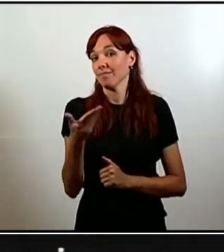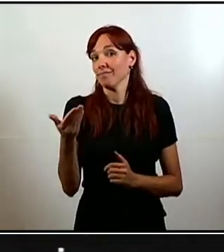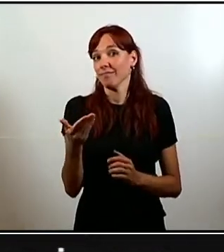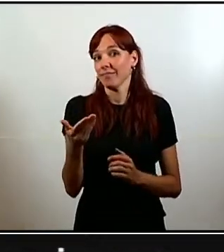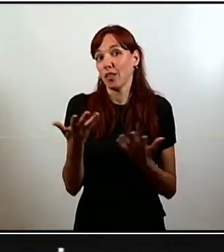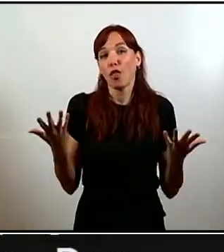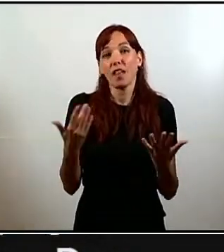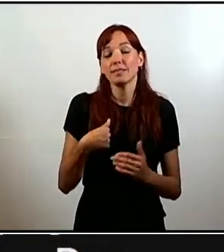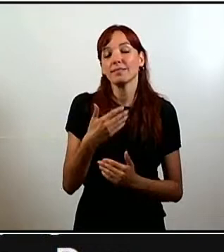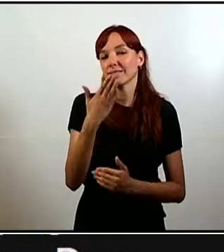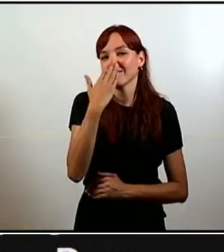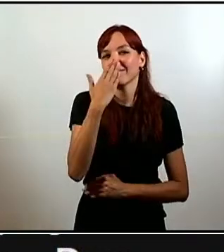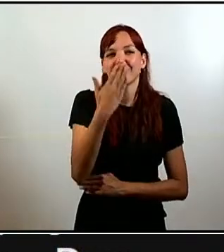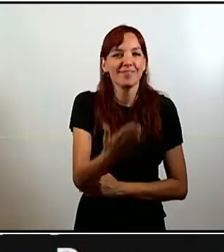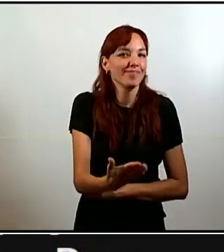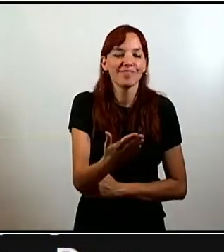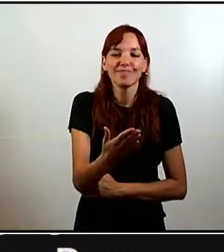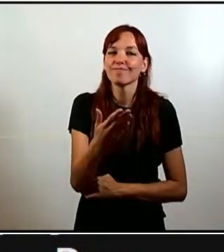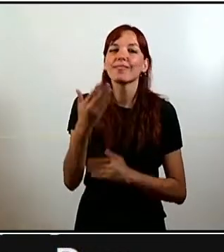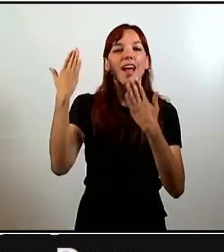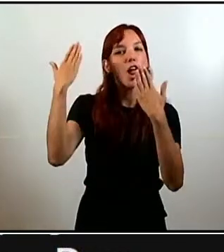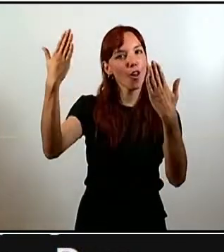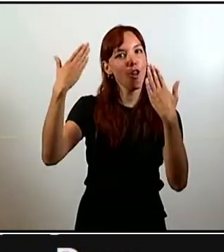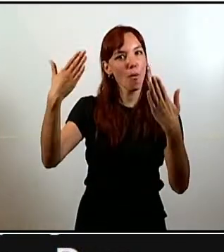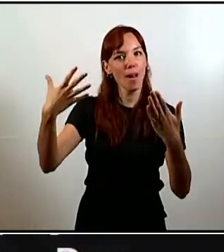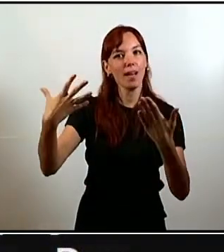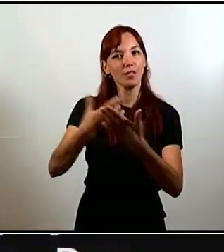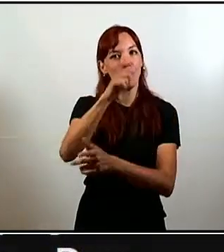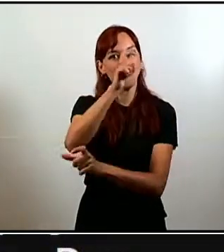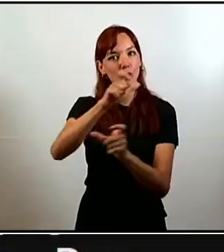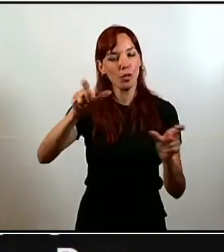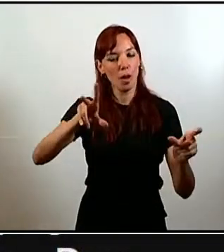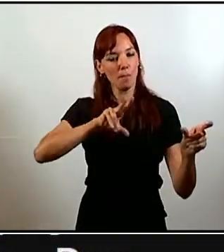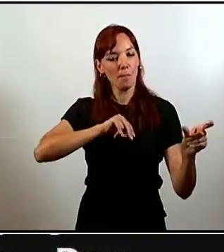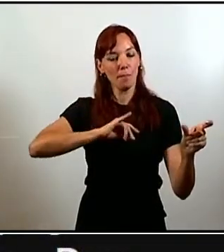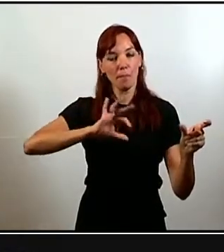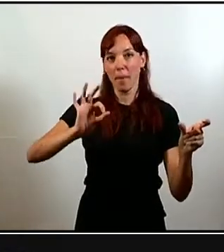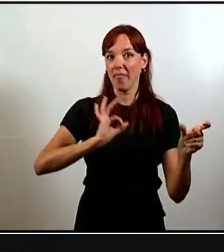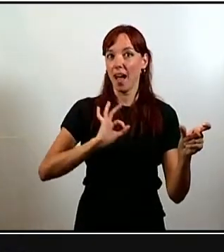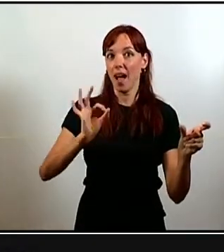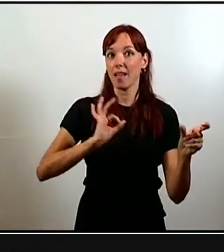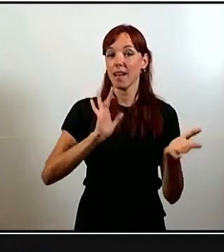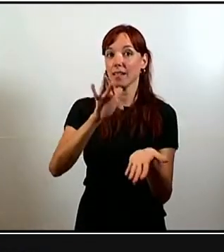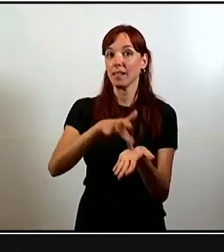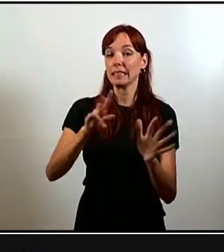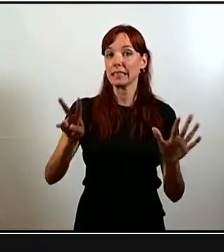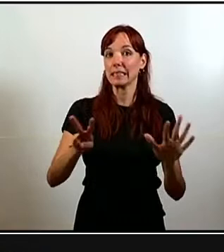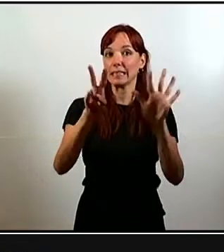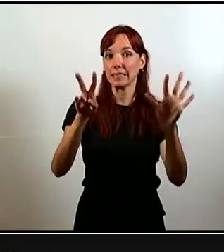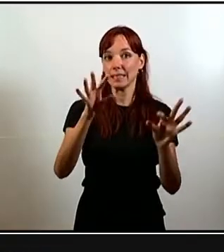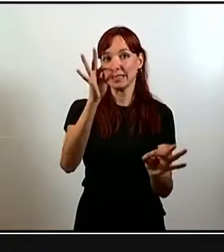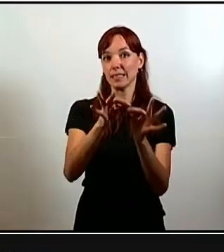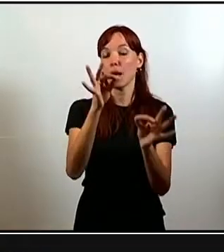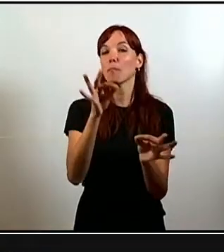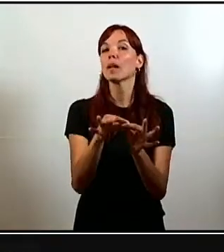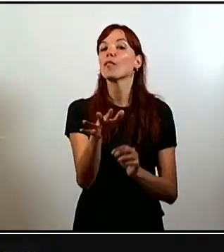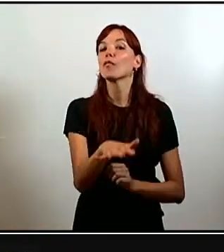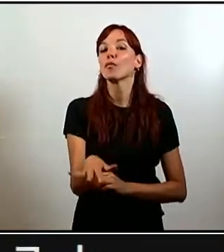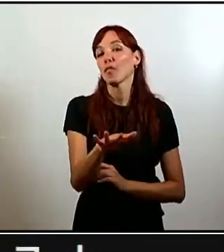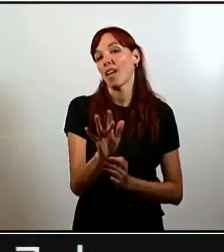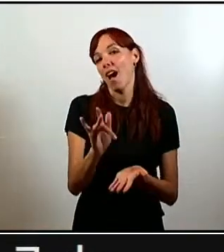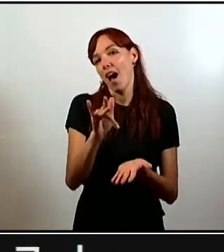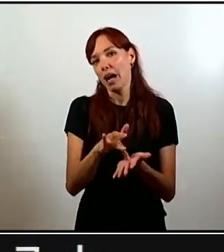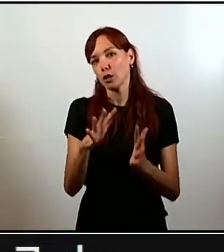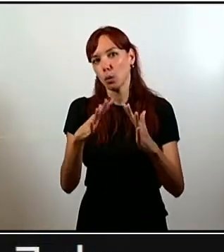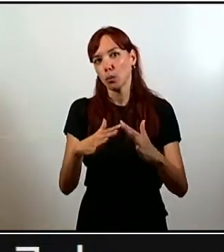mi más sincera enhorabuena a todos los premiados que recogerán sus medallas el día 7 de septiembre en el acto que